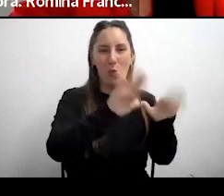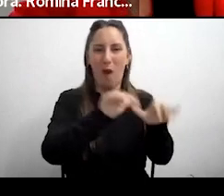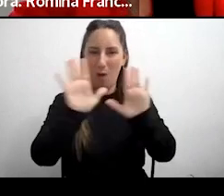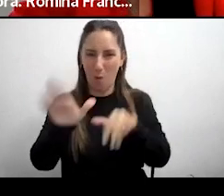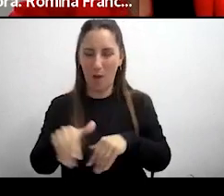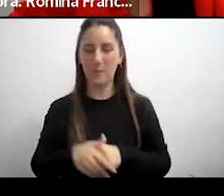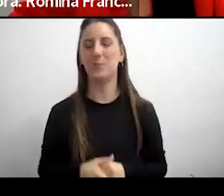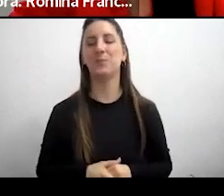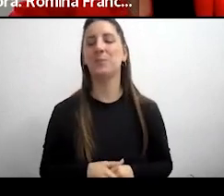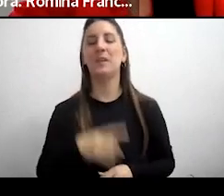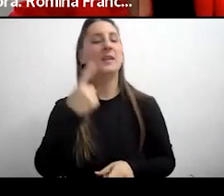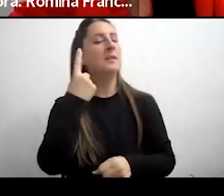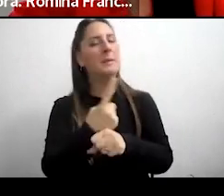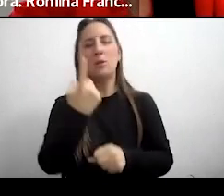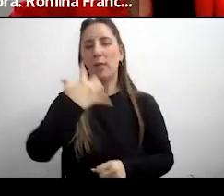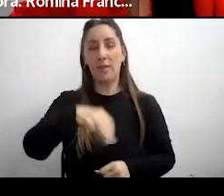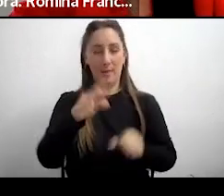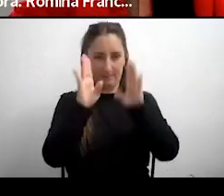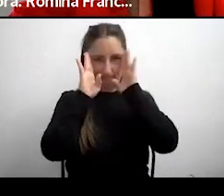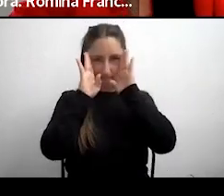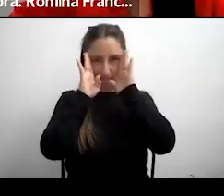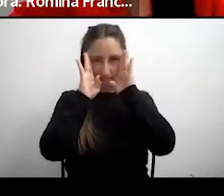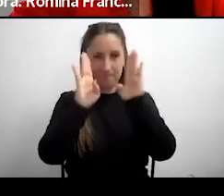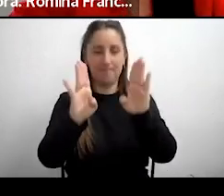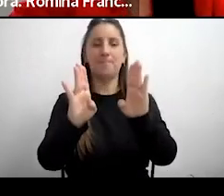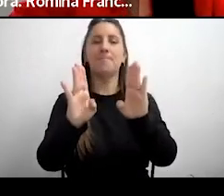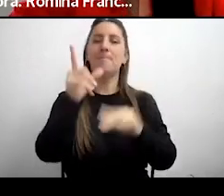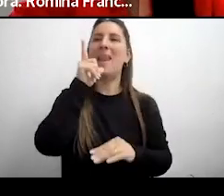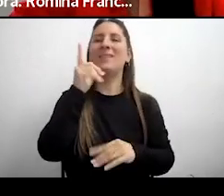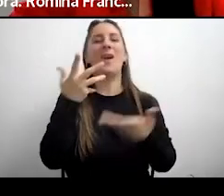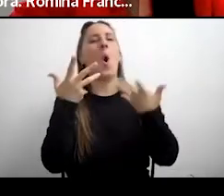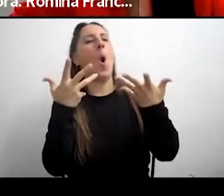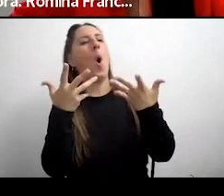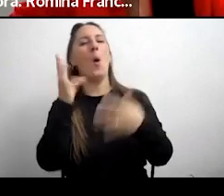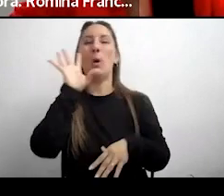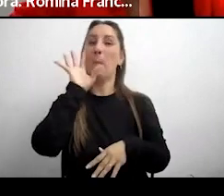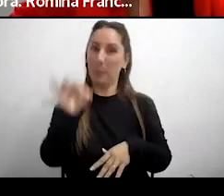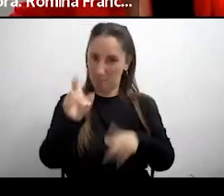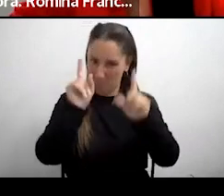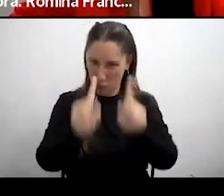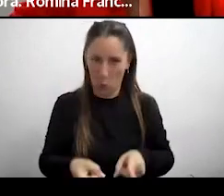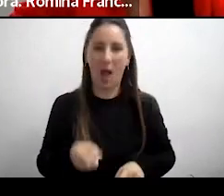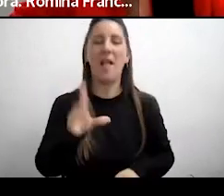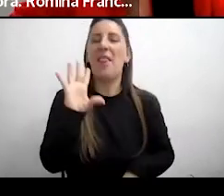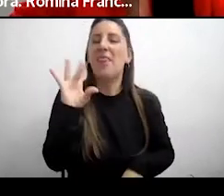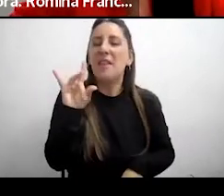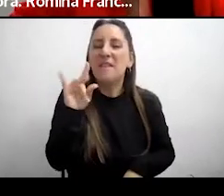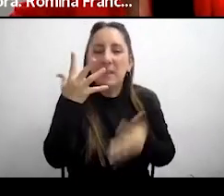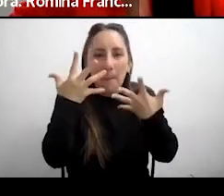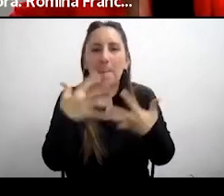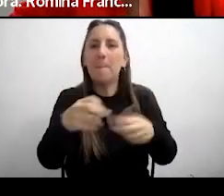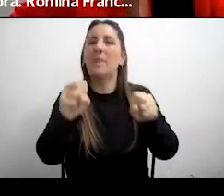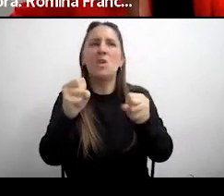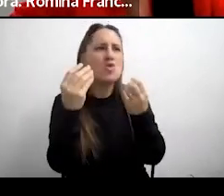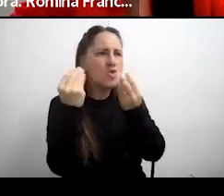Lo primero que tenemos que focalizar, que es algo como que parece medio obvio, pero es difícil a veces de